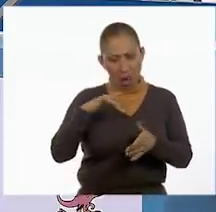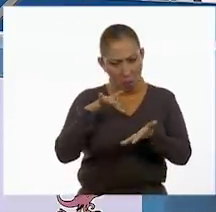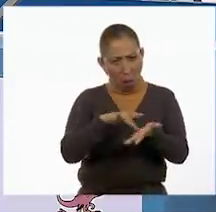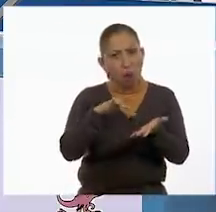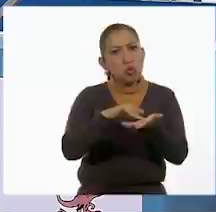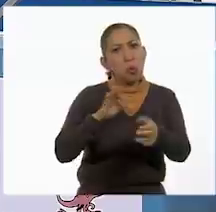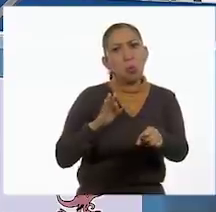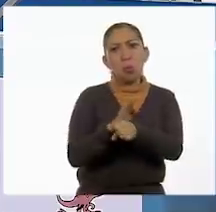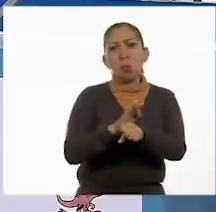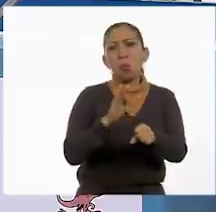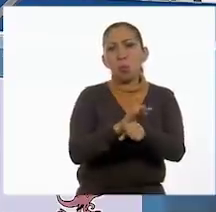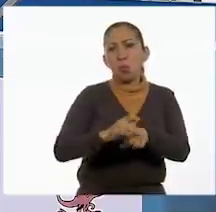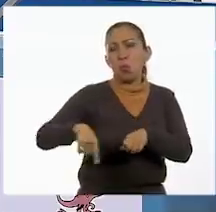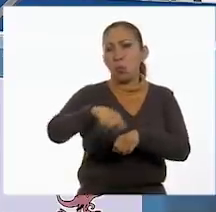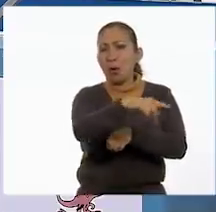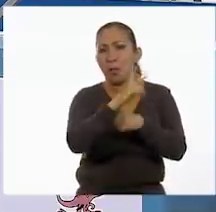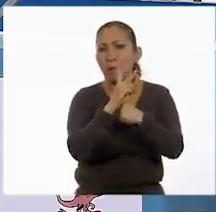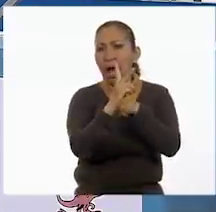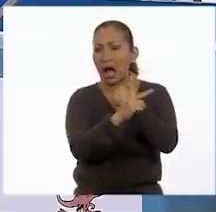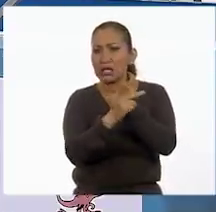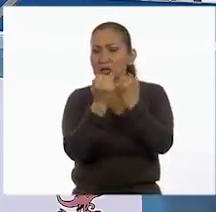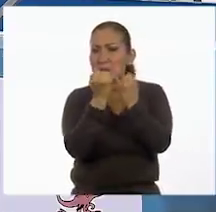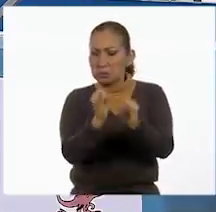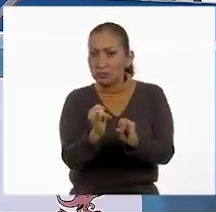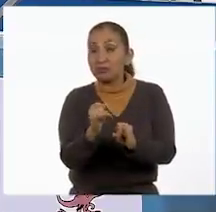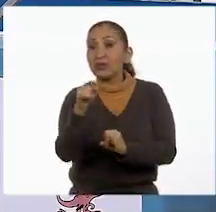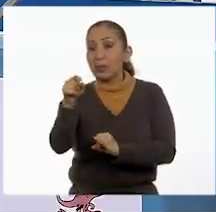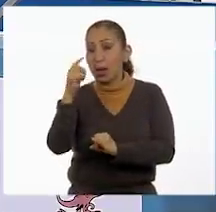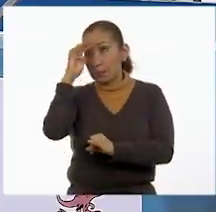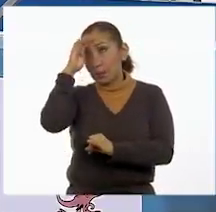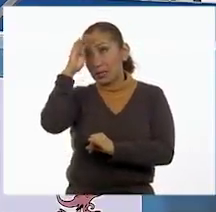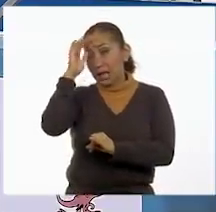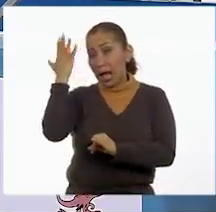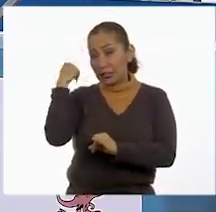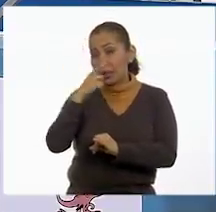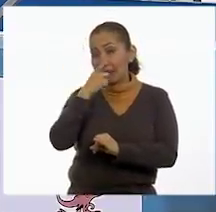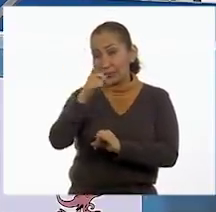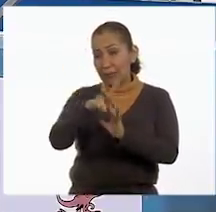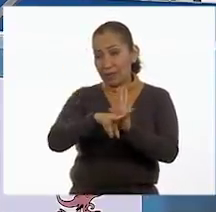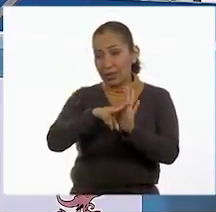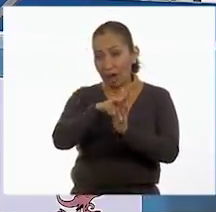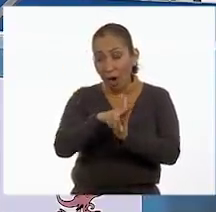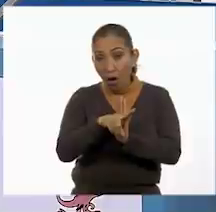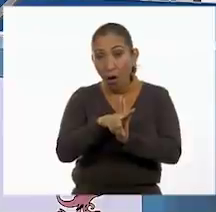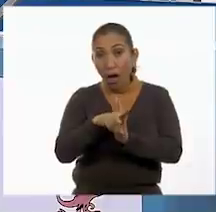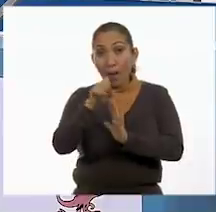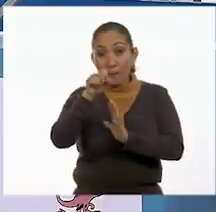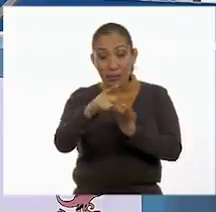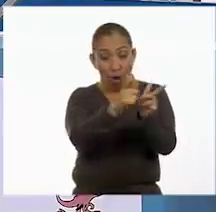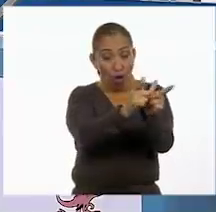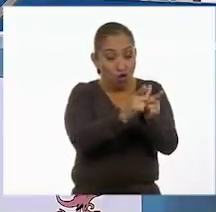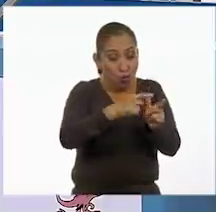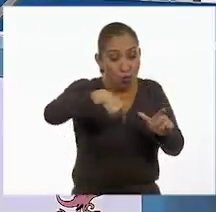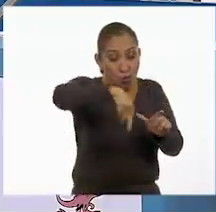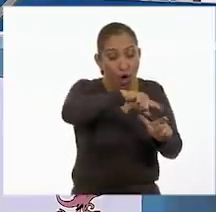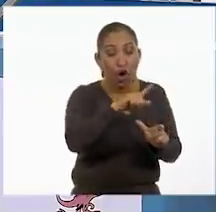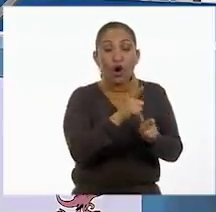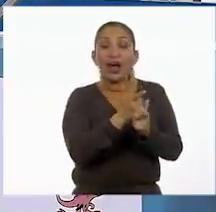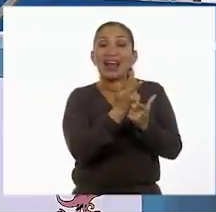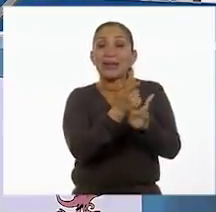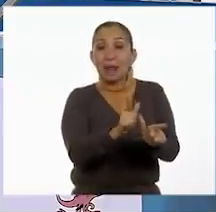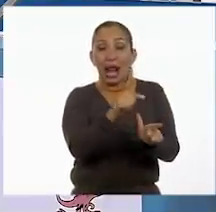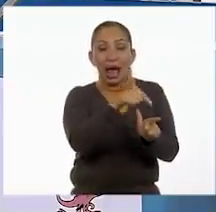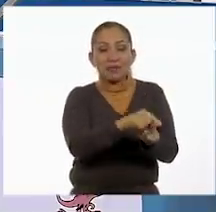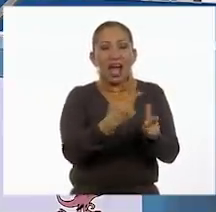democracia. Para entender este conflicto, debemos recordar lo que decía el video. Dentro del Partido Liberal había divisiones